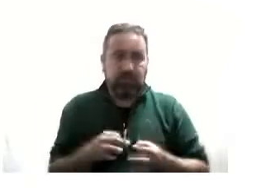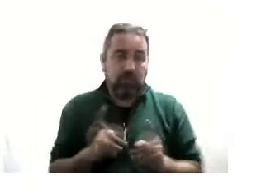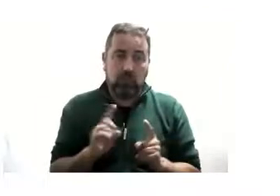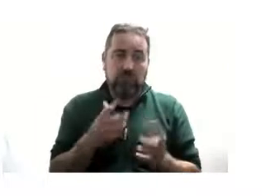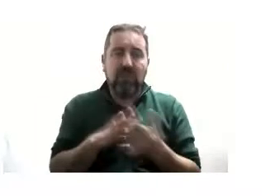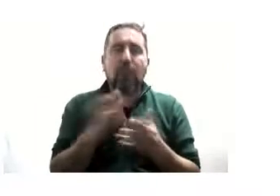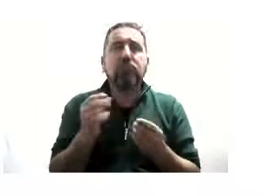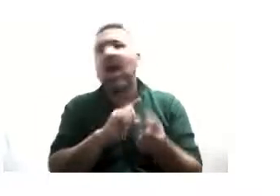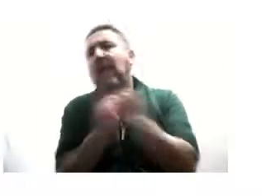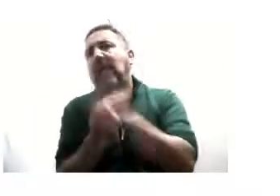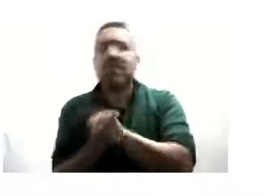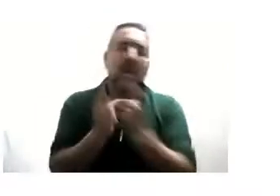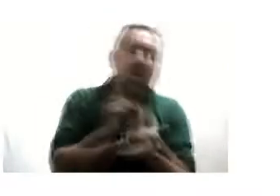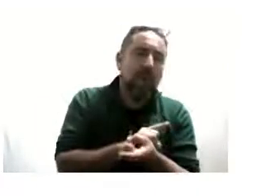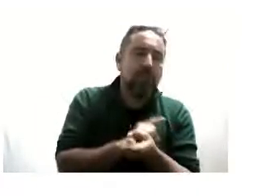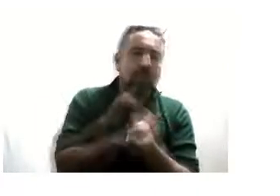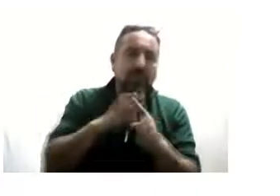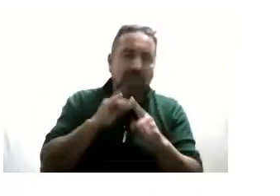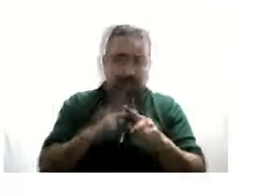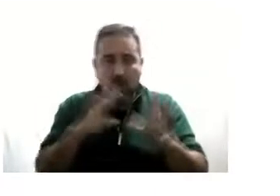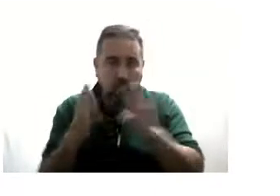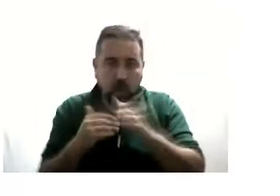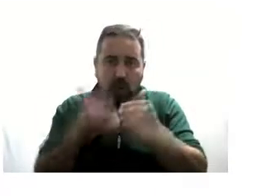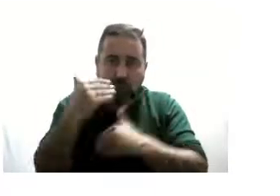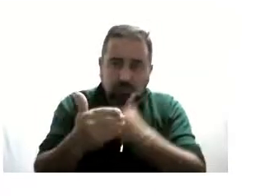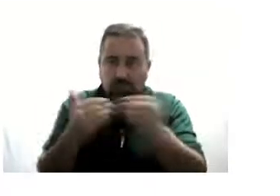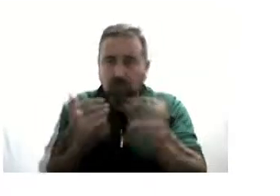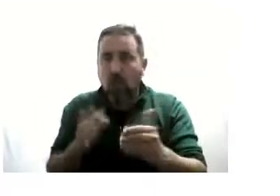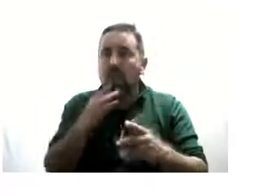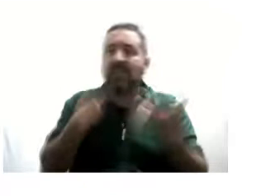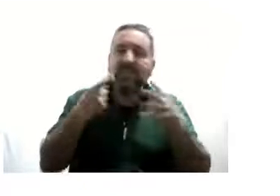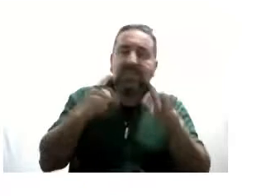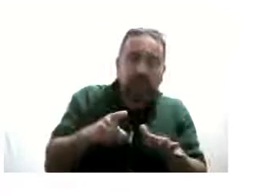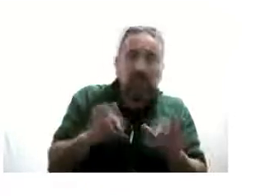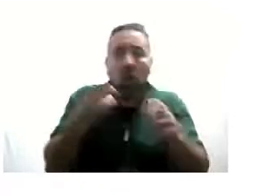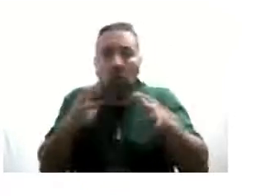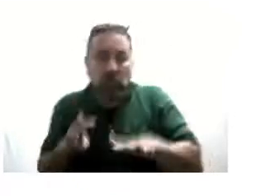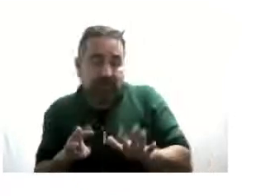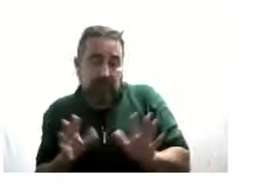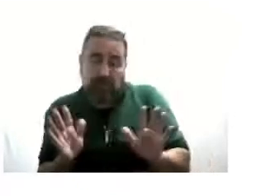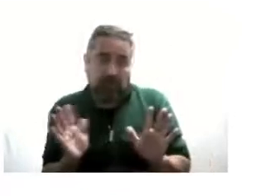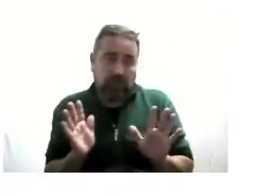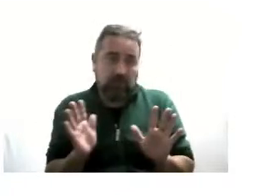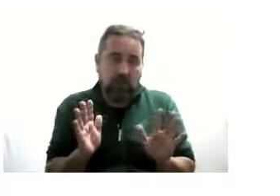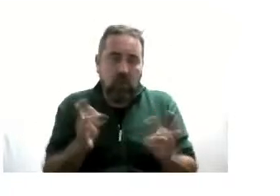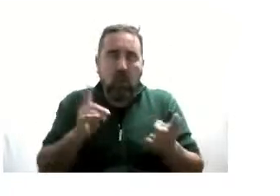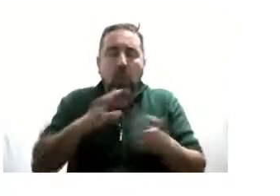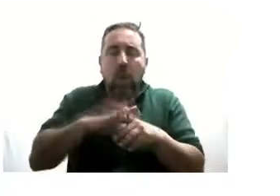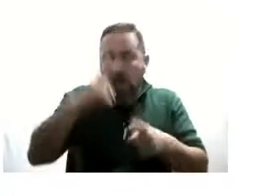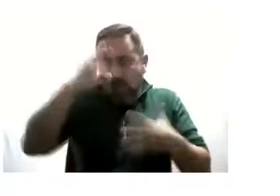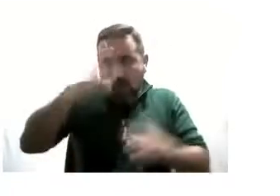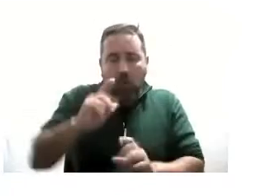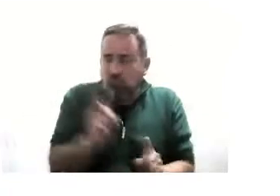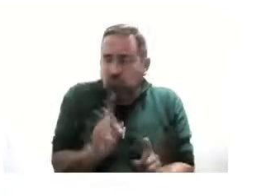mucho cambio, digamos, en la evolución posterior si lo hacemos con 6 meses que si lo hacemos con 8 meses. Tampoco hay que volverse locos, pero sí que